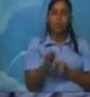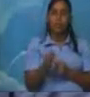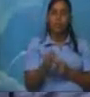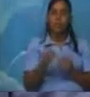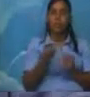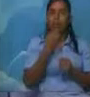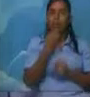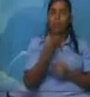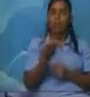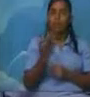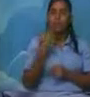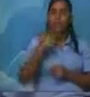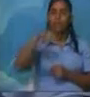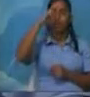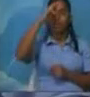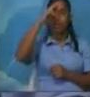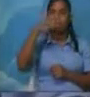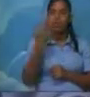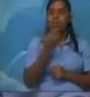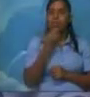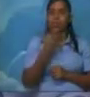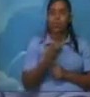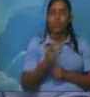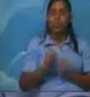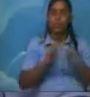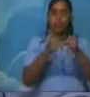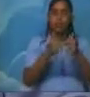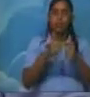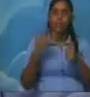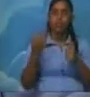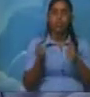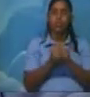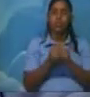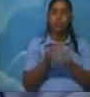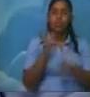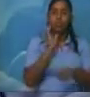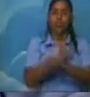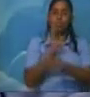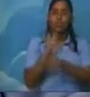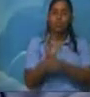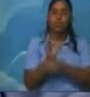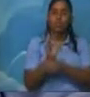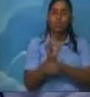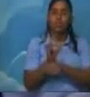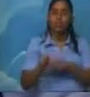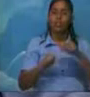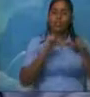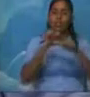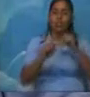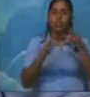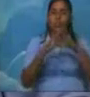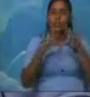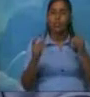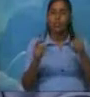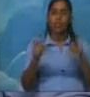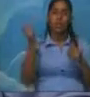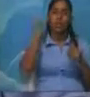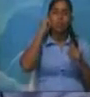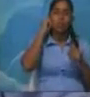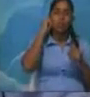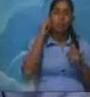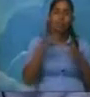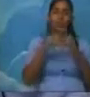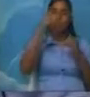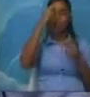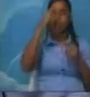a vuestros padres Qué bueno que comienza con lo que se llama cuidar Generalmente pues las damas los